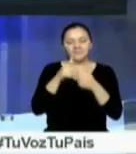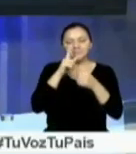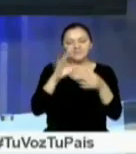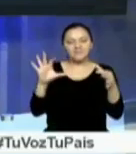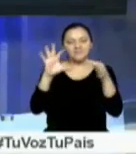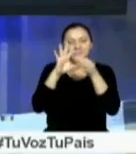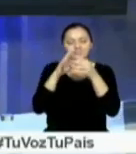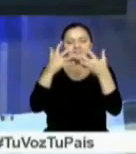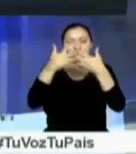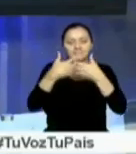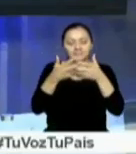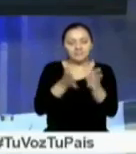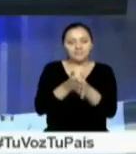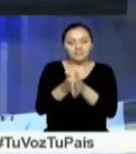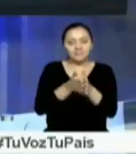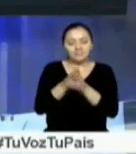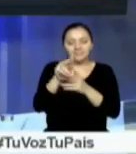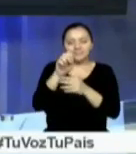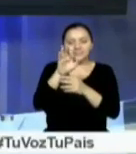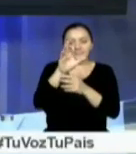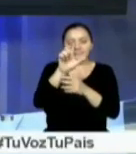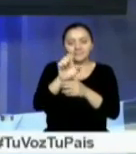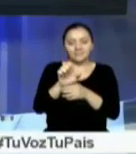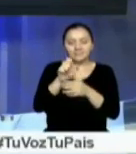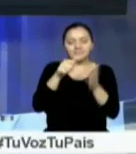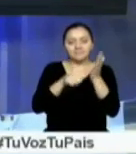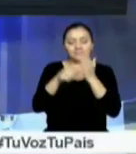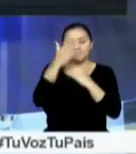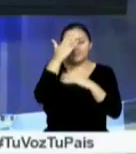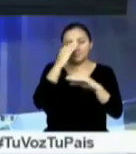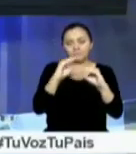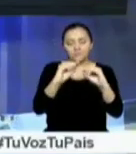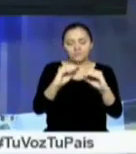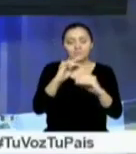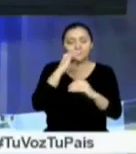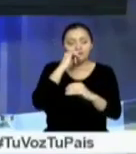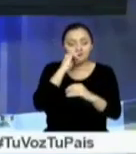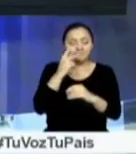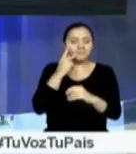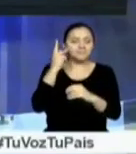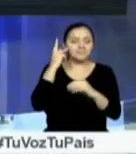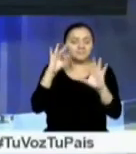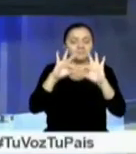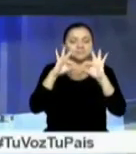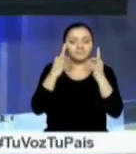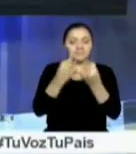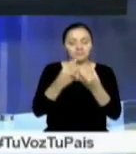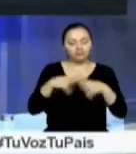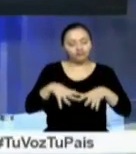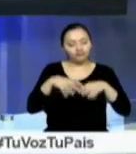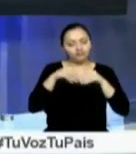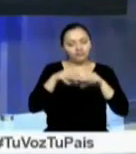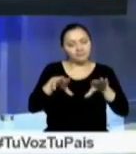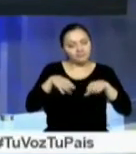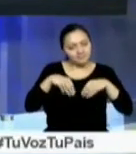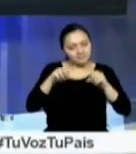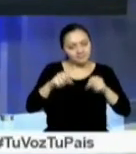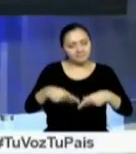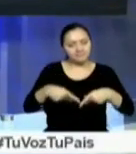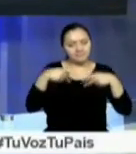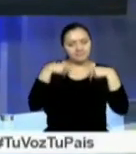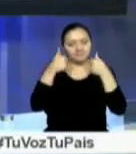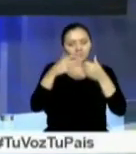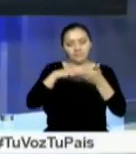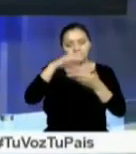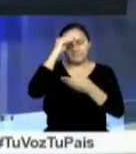Alianza con el Ministerio de Educación ha permitido que tanto niños como padres de familia adopten buenos hábitos como una forma de vida